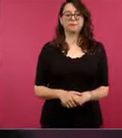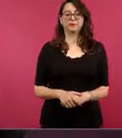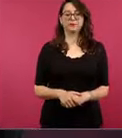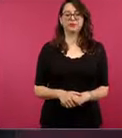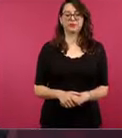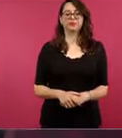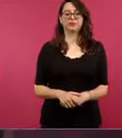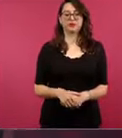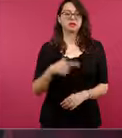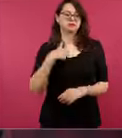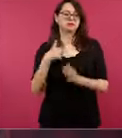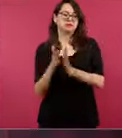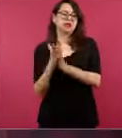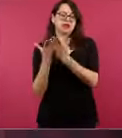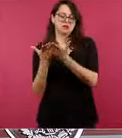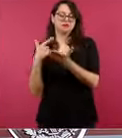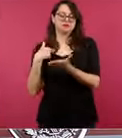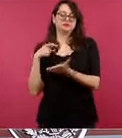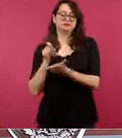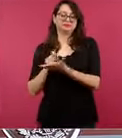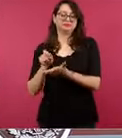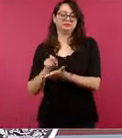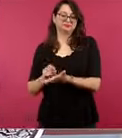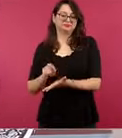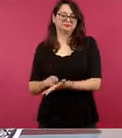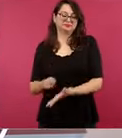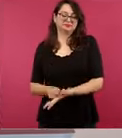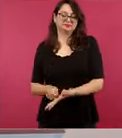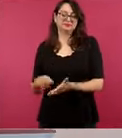Se demostró que tenían